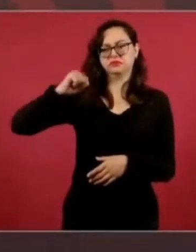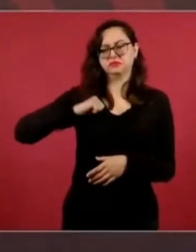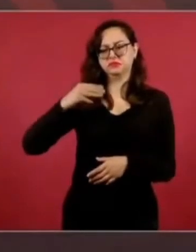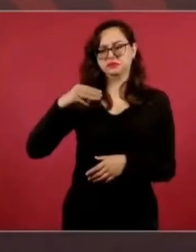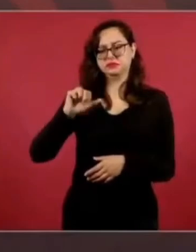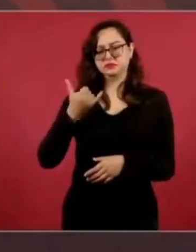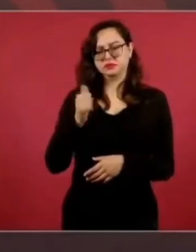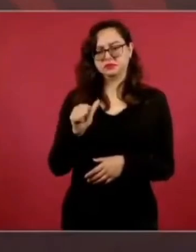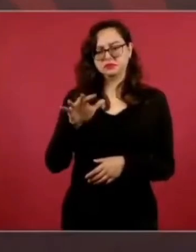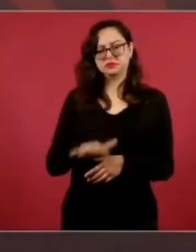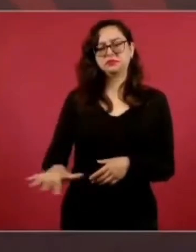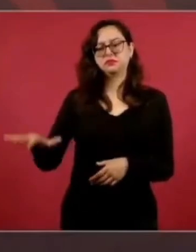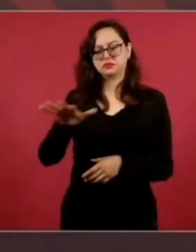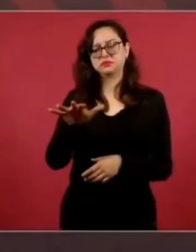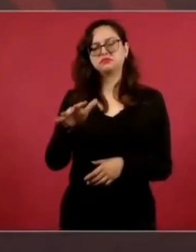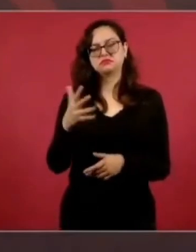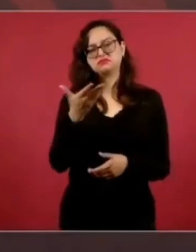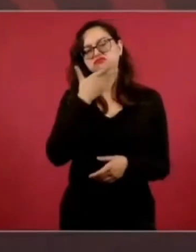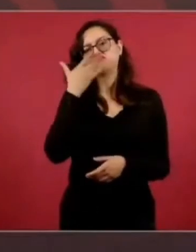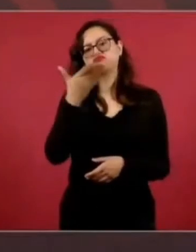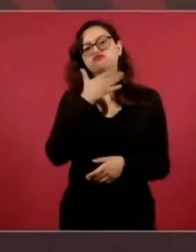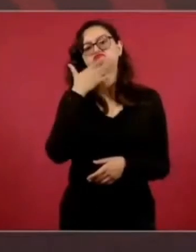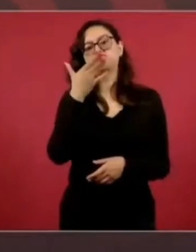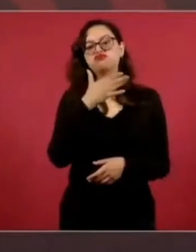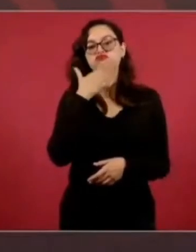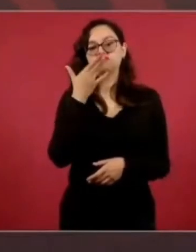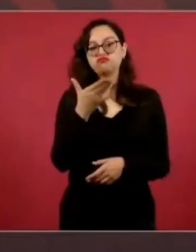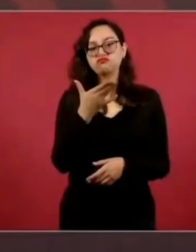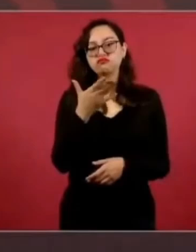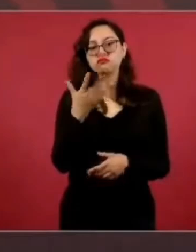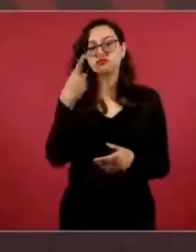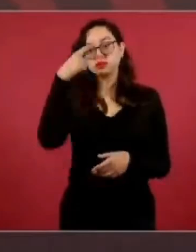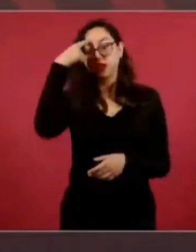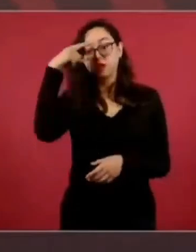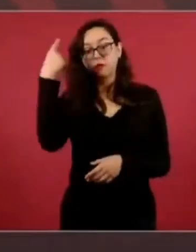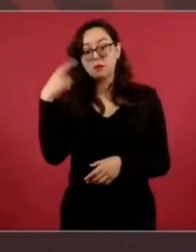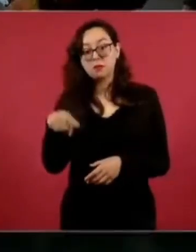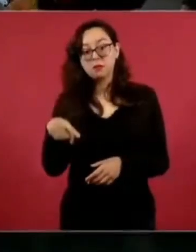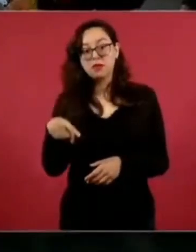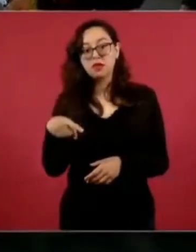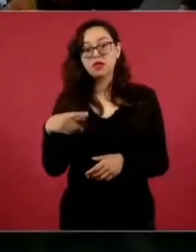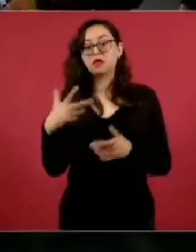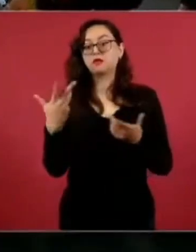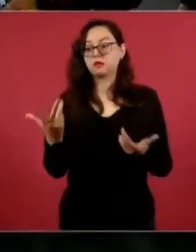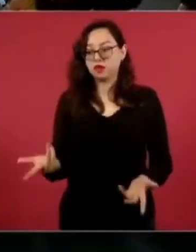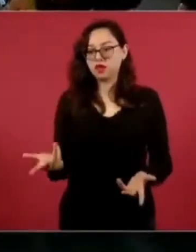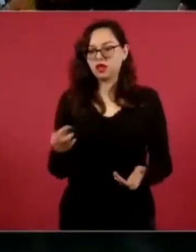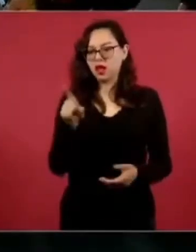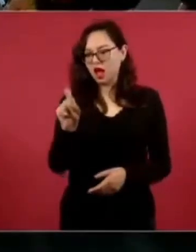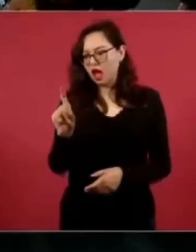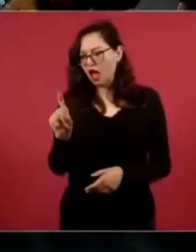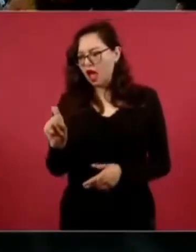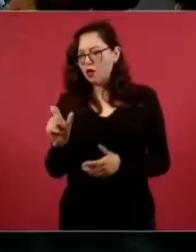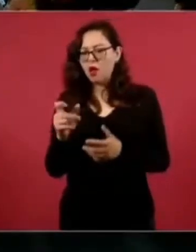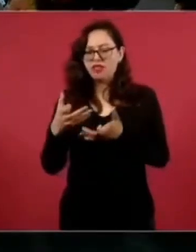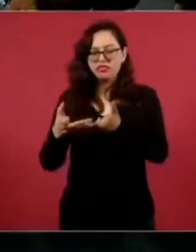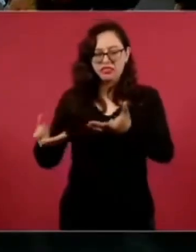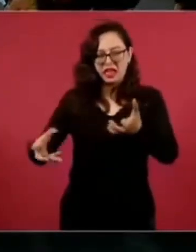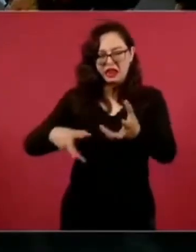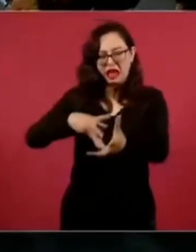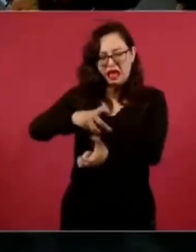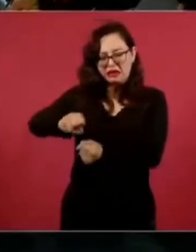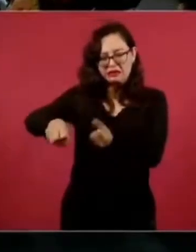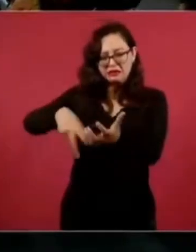para la incorporación de pantanos a la actividad productiva. Y